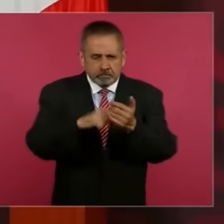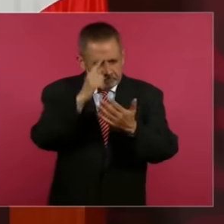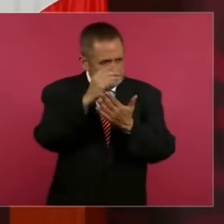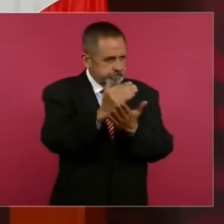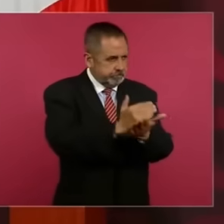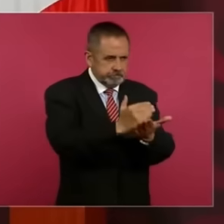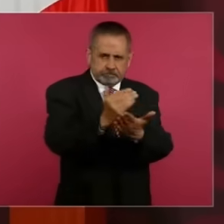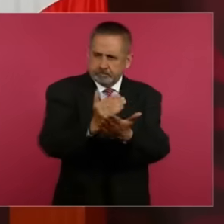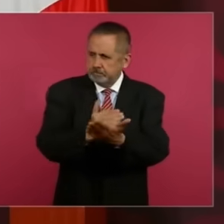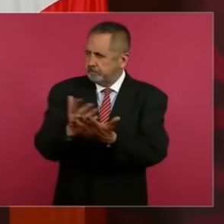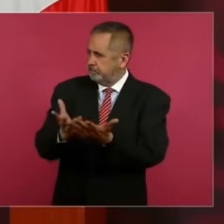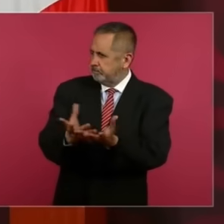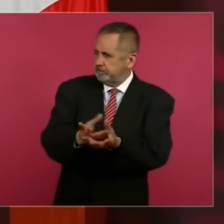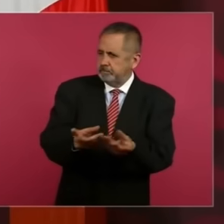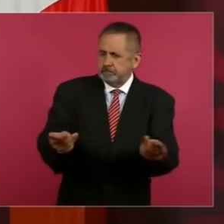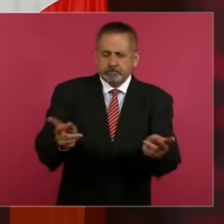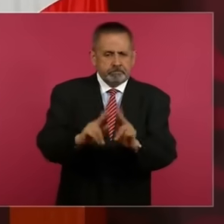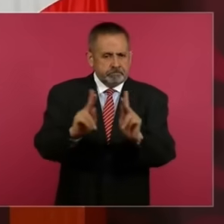disuasivas.